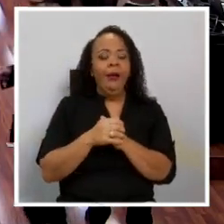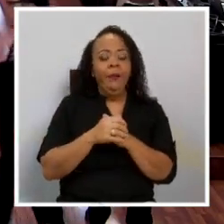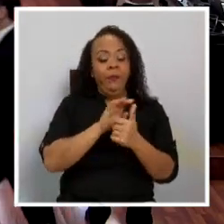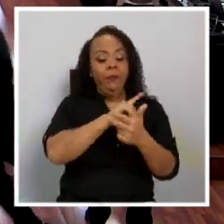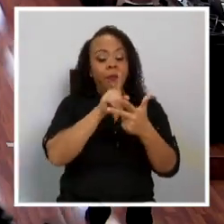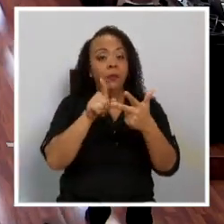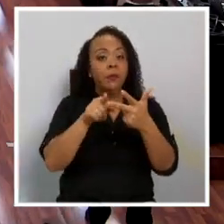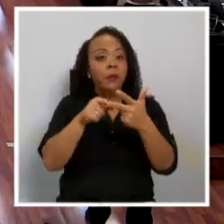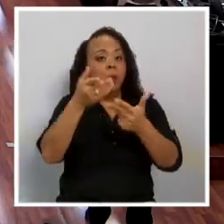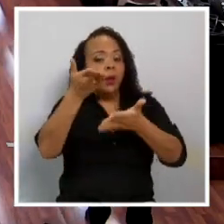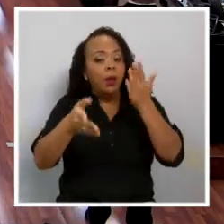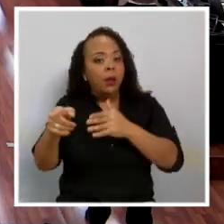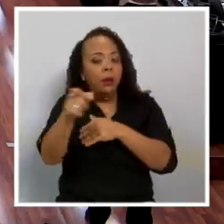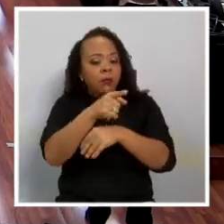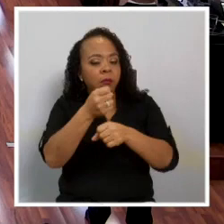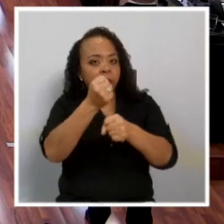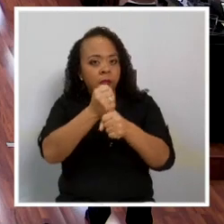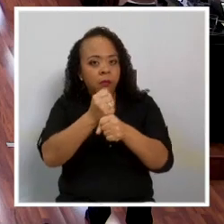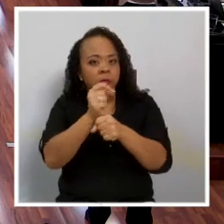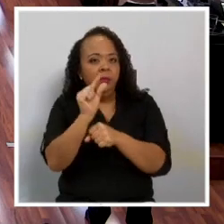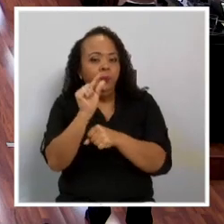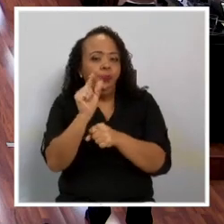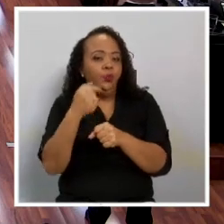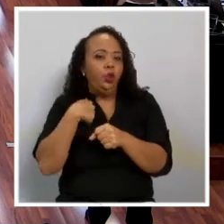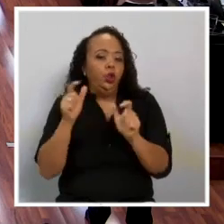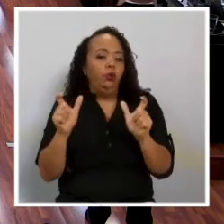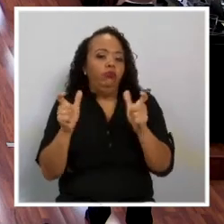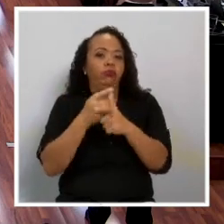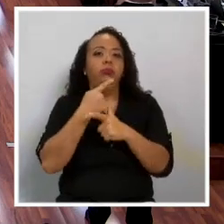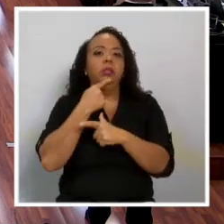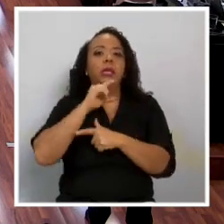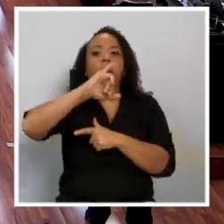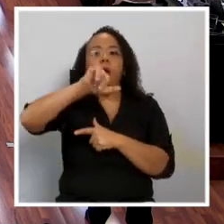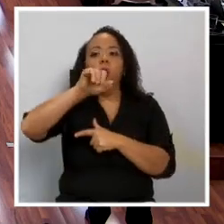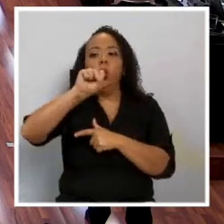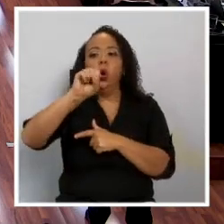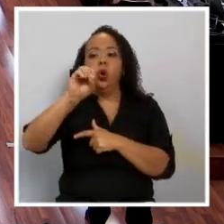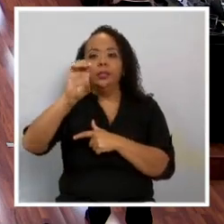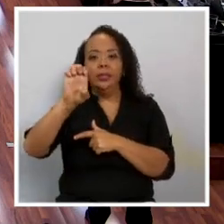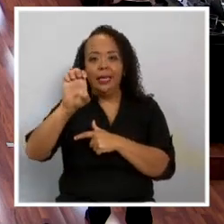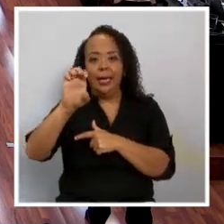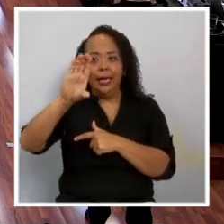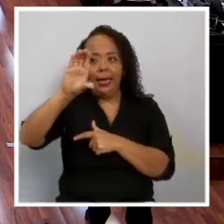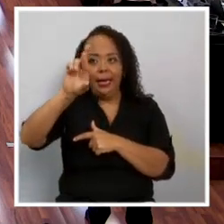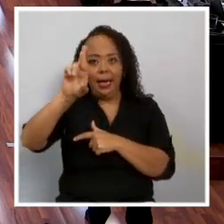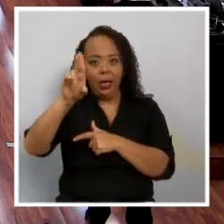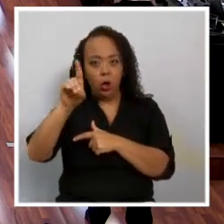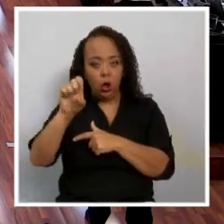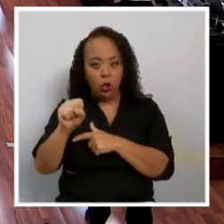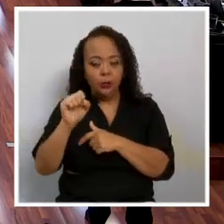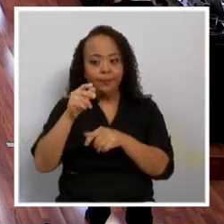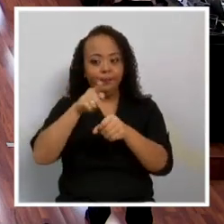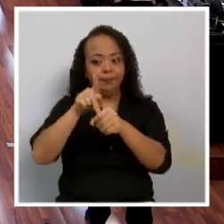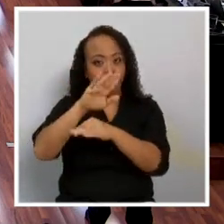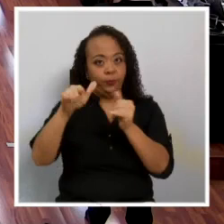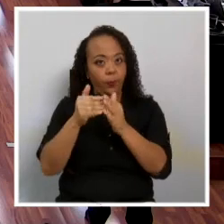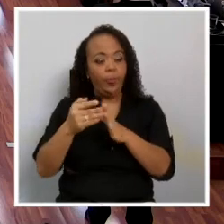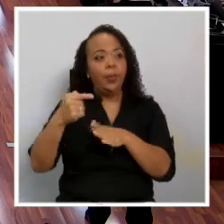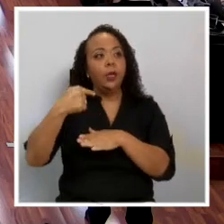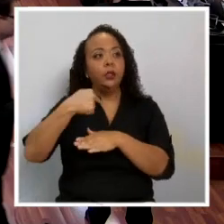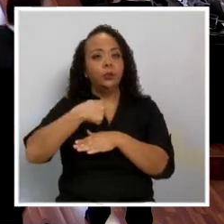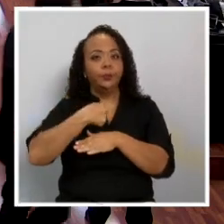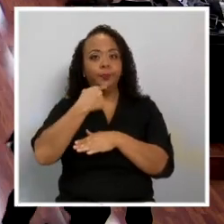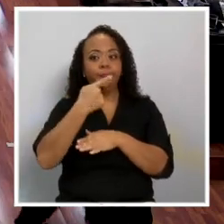que probablemente en esa operación un poco que yo reduzco, que decía José Carlos, de participar a todos, o yo lo reduzco